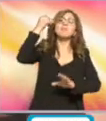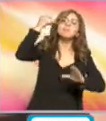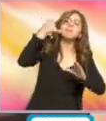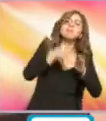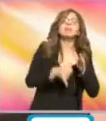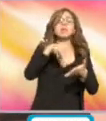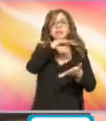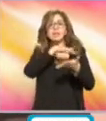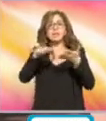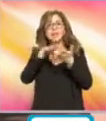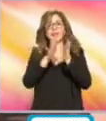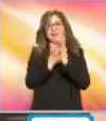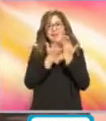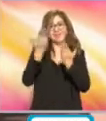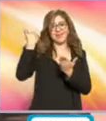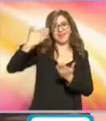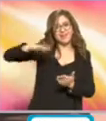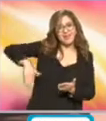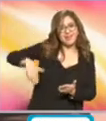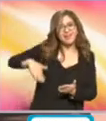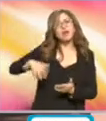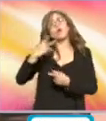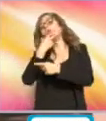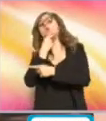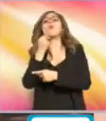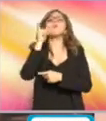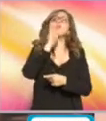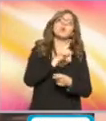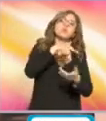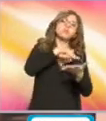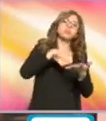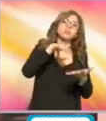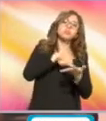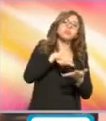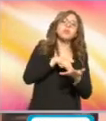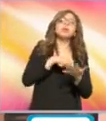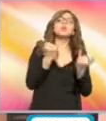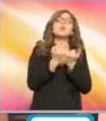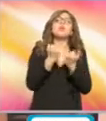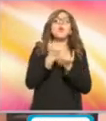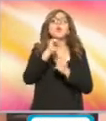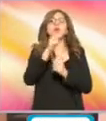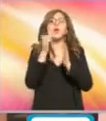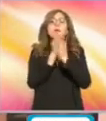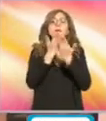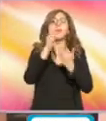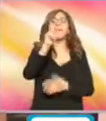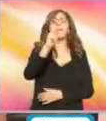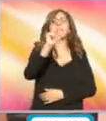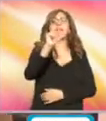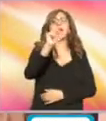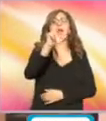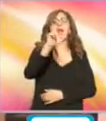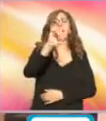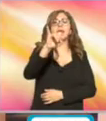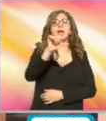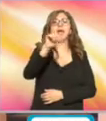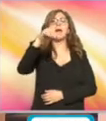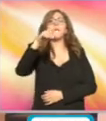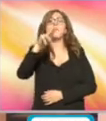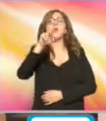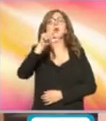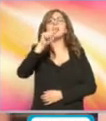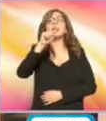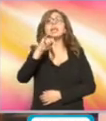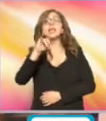en este caso este libro, yo se los recomiendo a hombres y mujeres. También tiene Mantak Chia uno que se llama La pareja multiorgásmica y la mujer